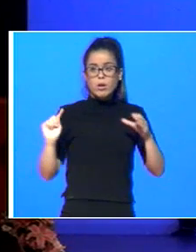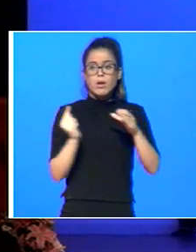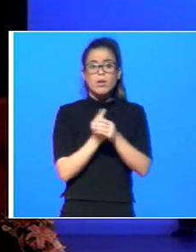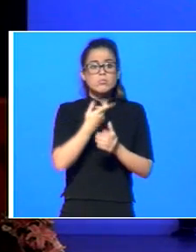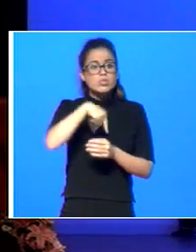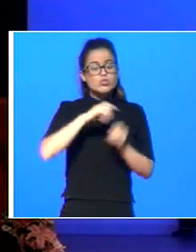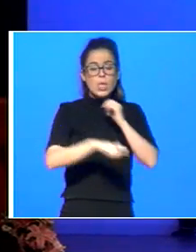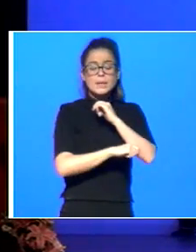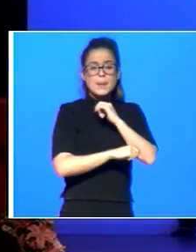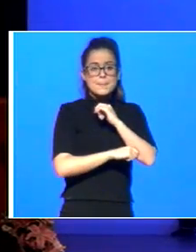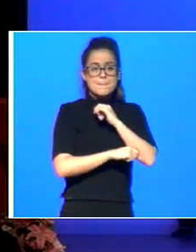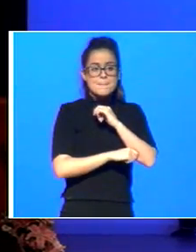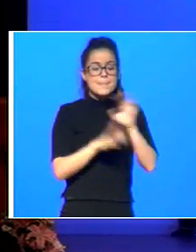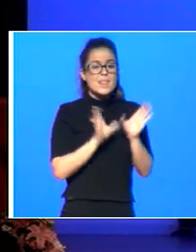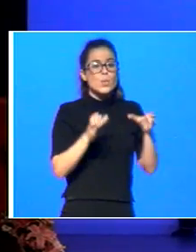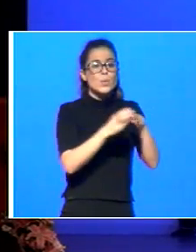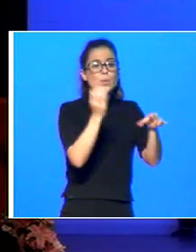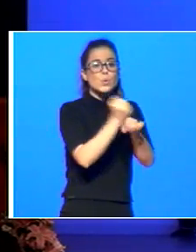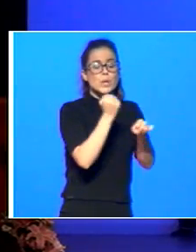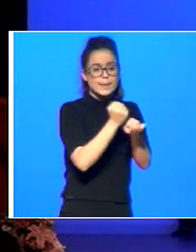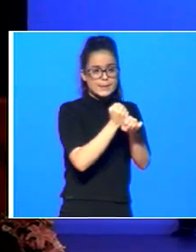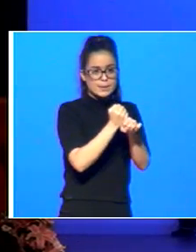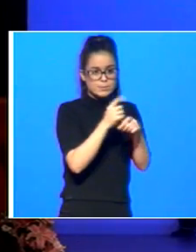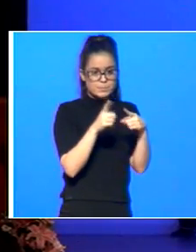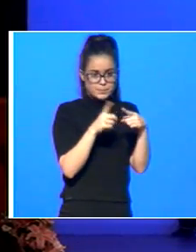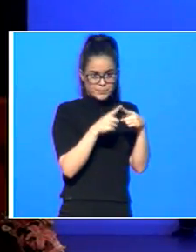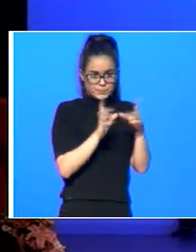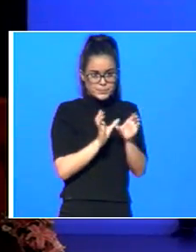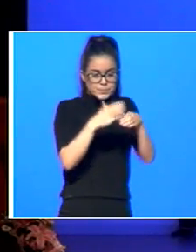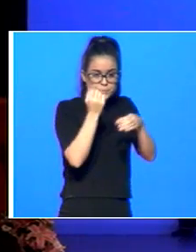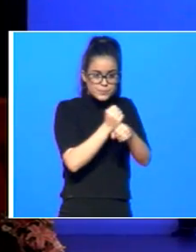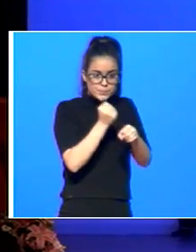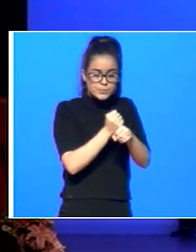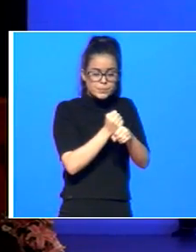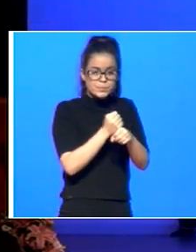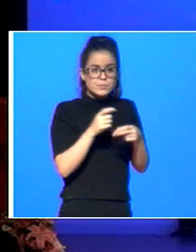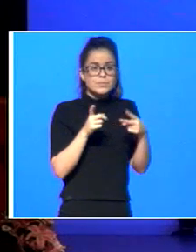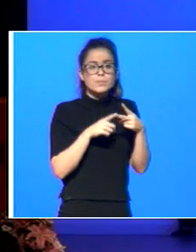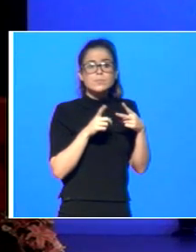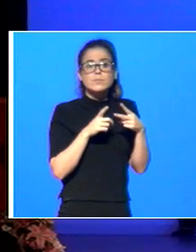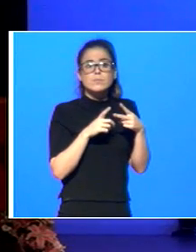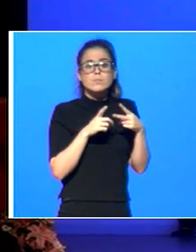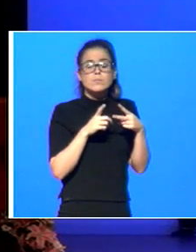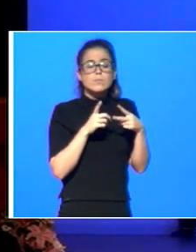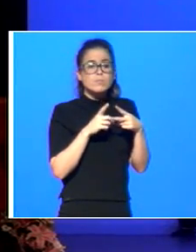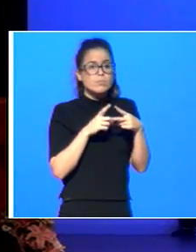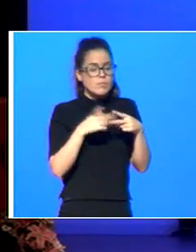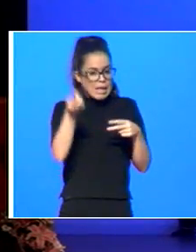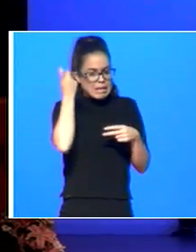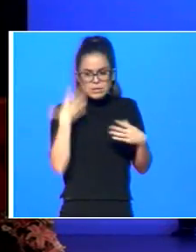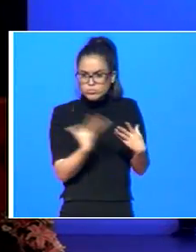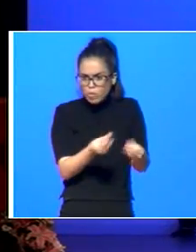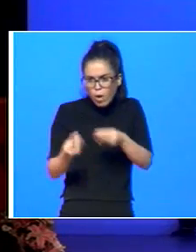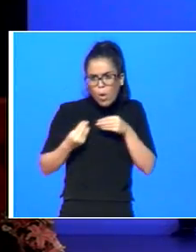dira. Batetik, talde lana. Ikaslien arteko talde lana. Ikasliak asko ikasten dabe alkarregaz